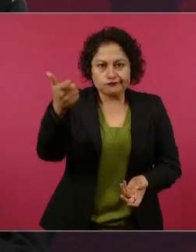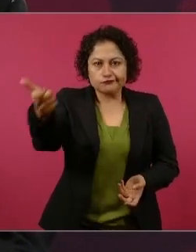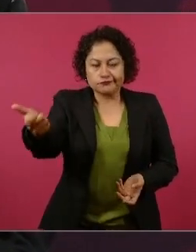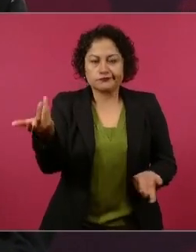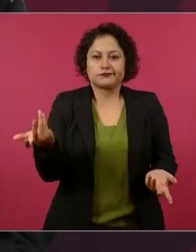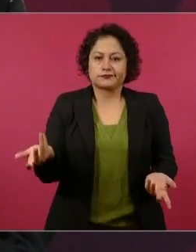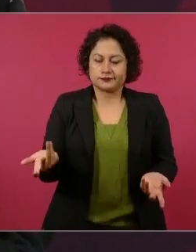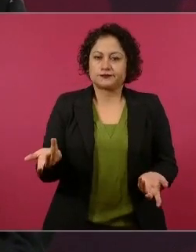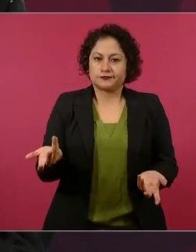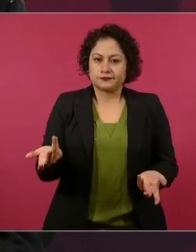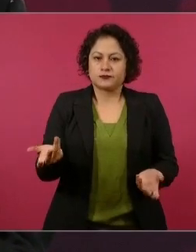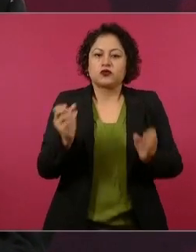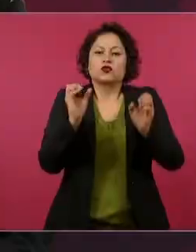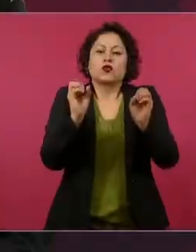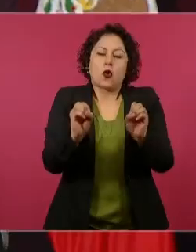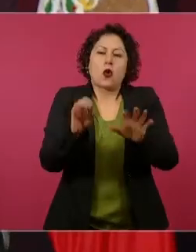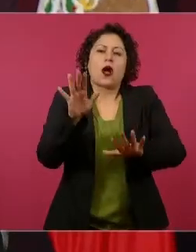jóvenes